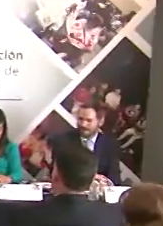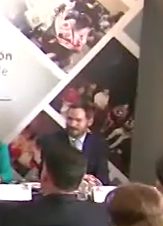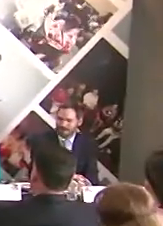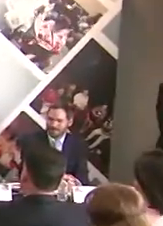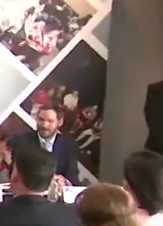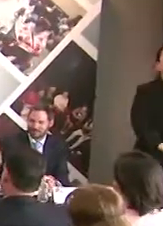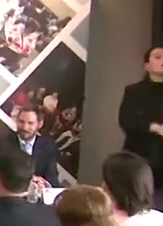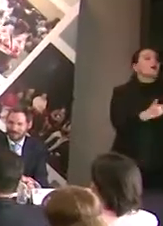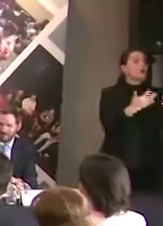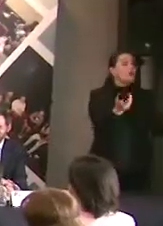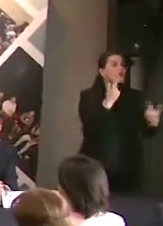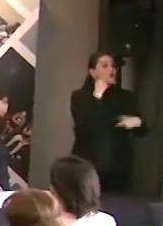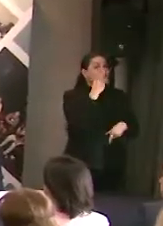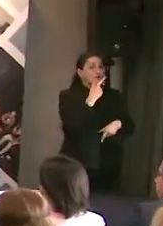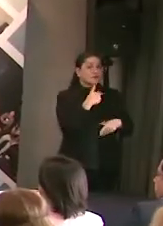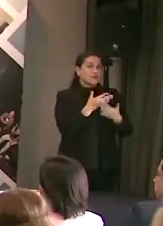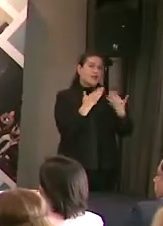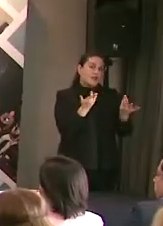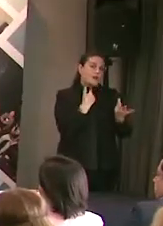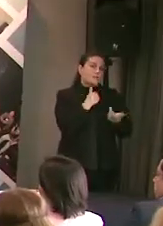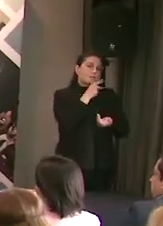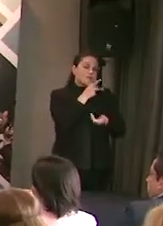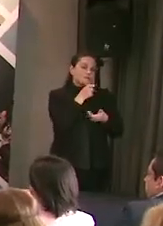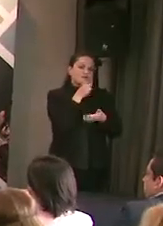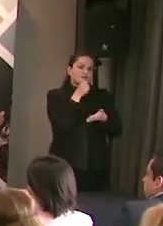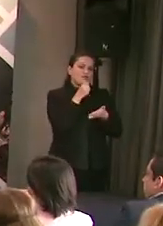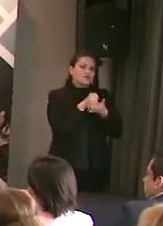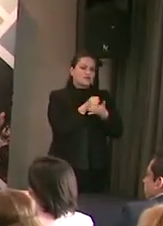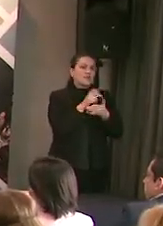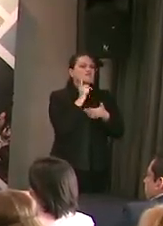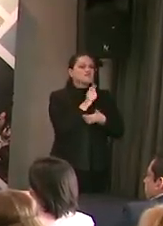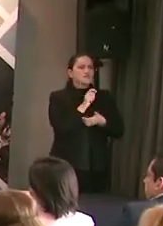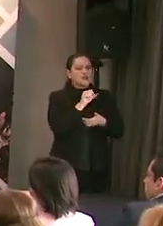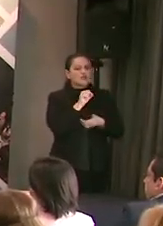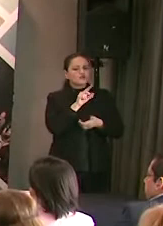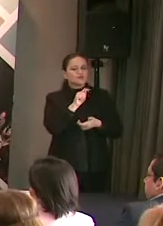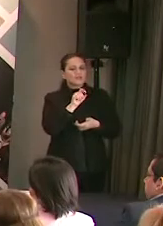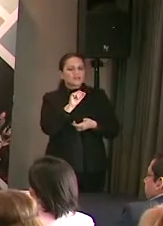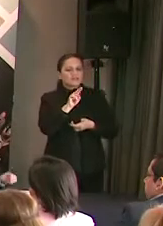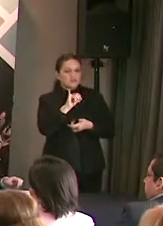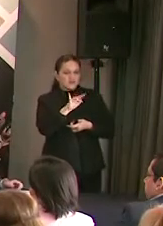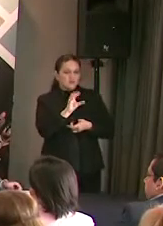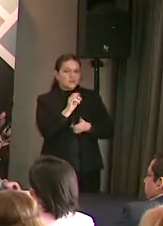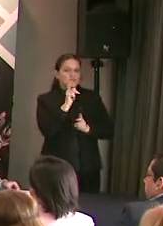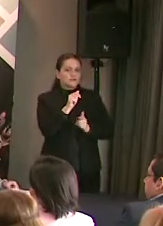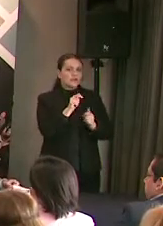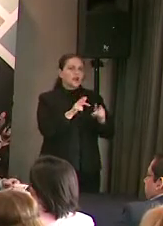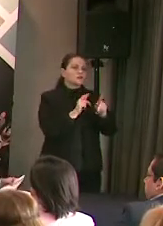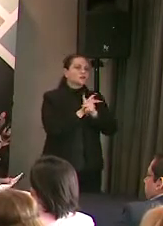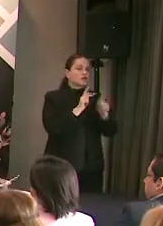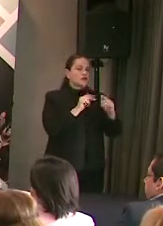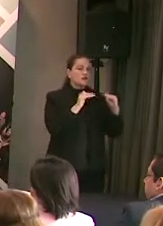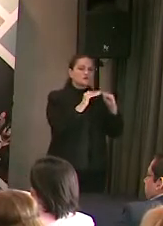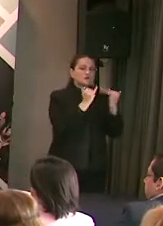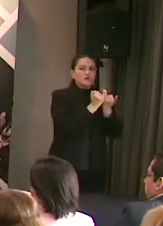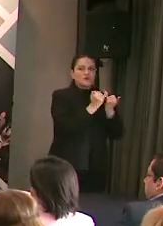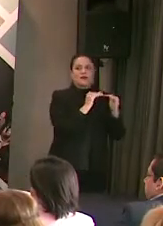Y como lo sustantivo es lo más importante, como la igualdad sustantiva, la paridad en los hechos,